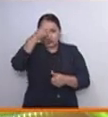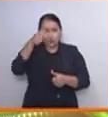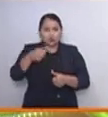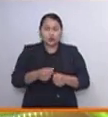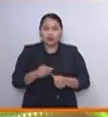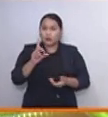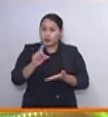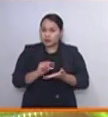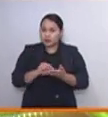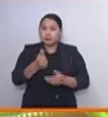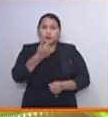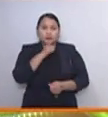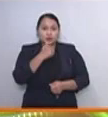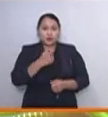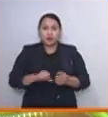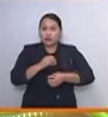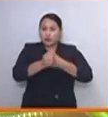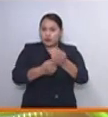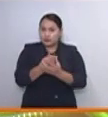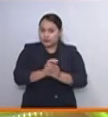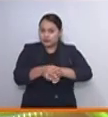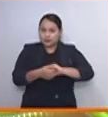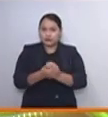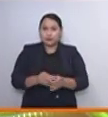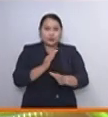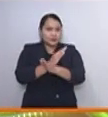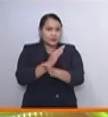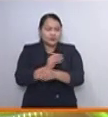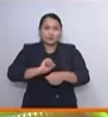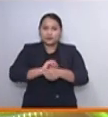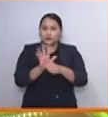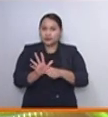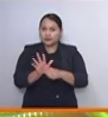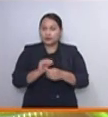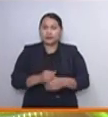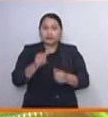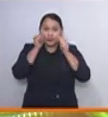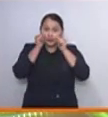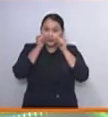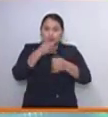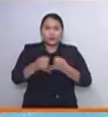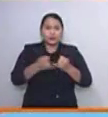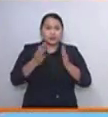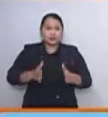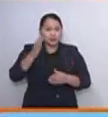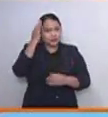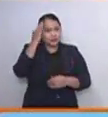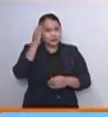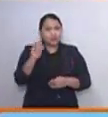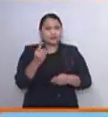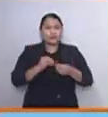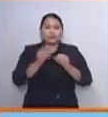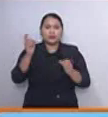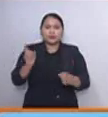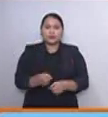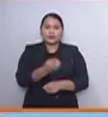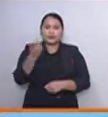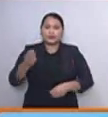sus manos con agua y con jabón para evitar la propagación del COVID-19. Atentos, jugadores, porque ahora sí conocemos el primer número ganador.